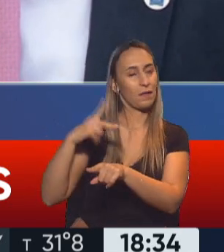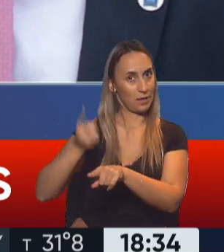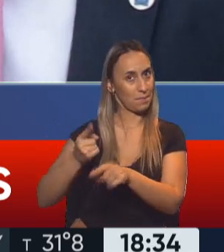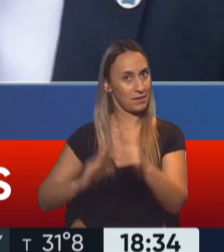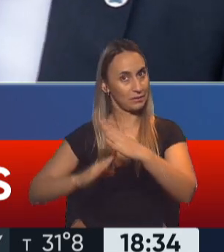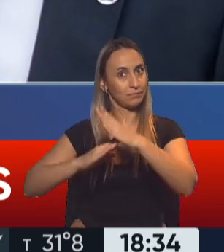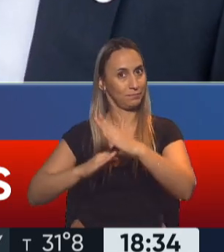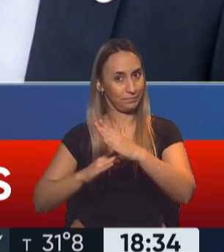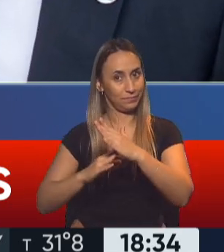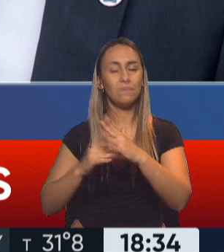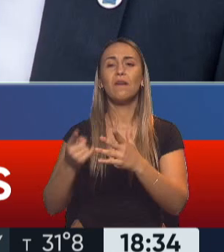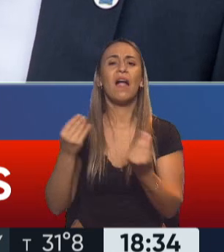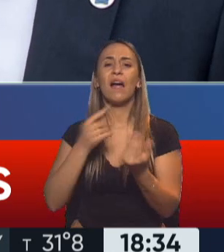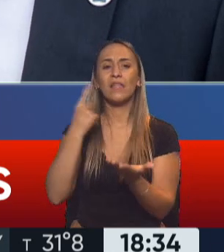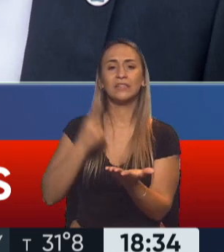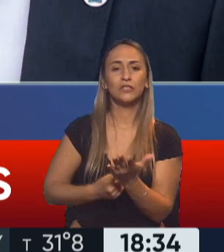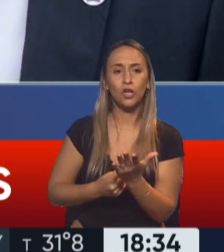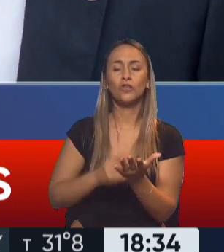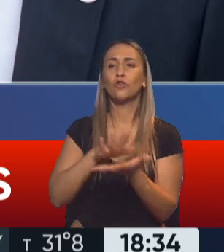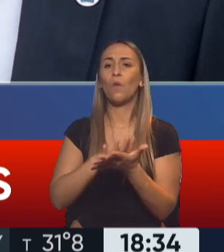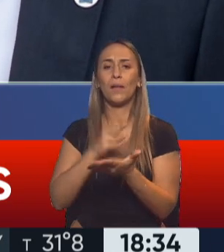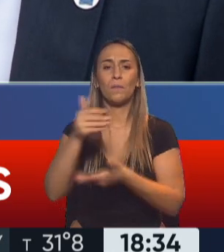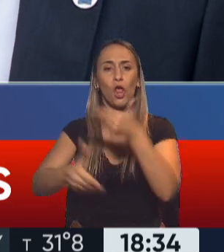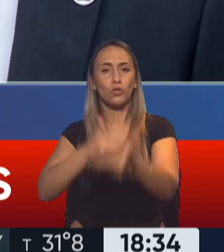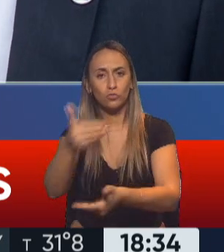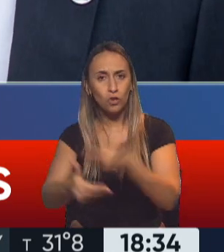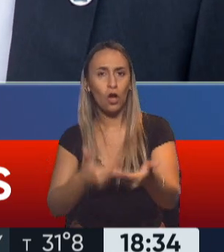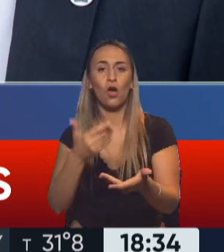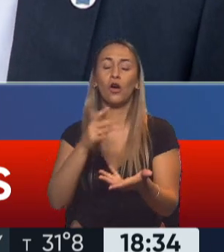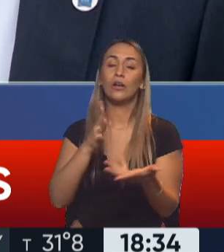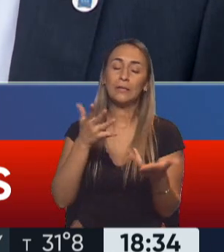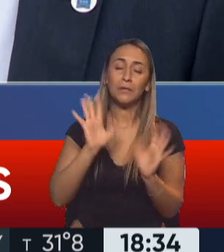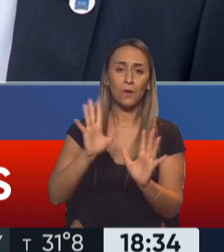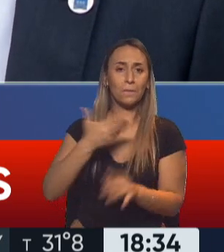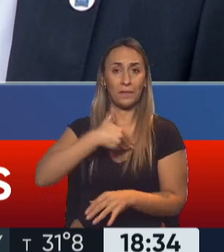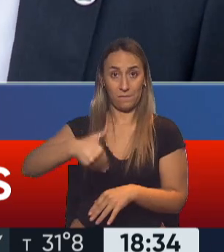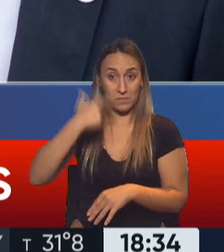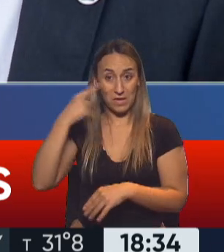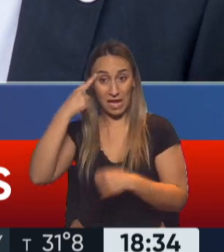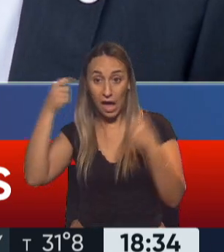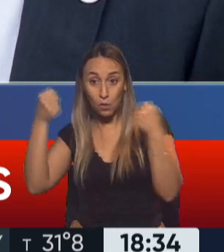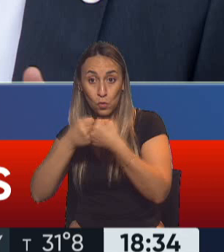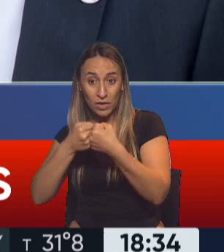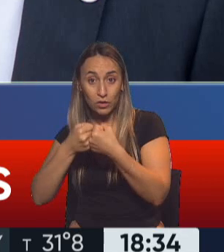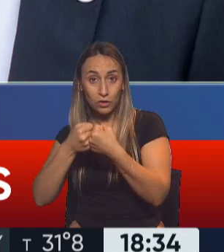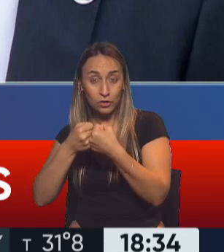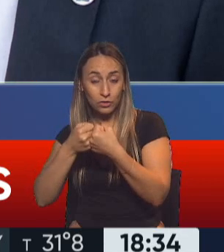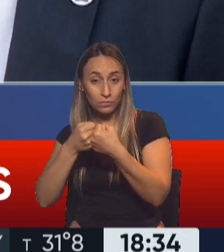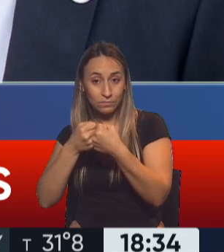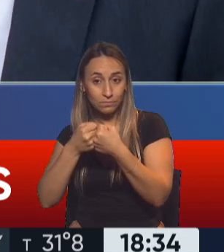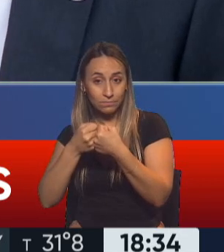fijación de políticas productivas, de desarrollo económico. El acuerdo con el Fondo Monetario Internacional lo que va a permitir